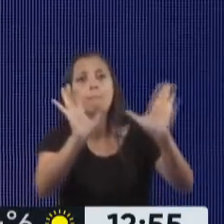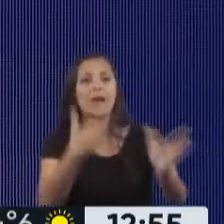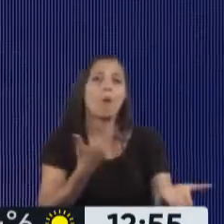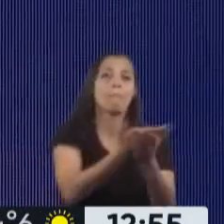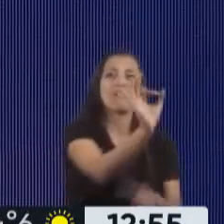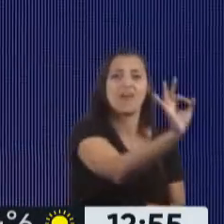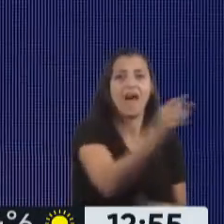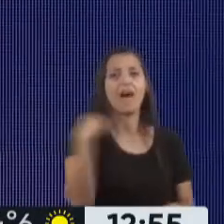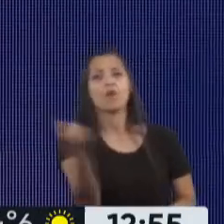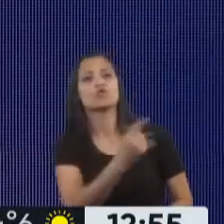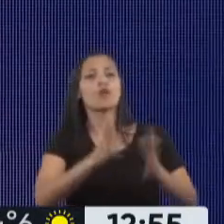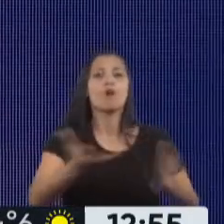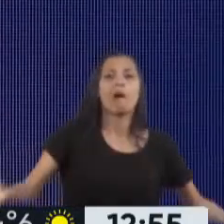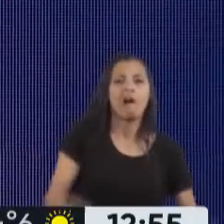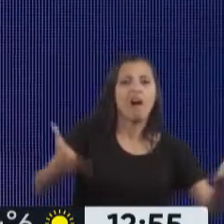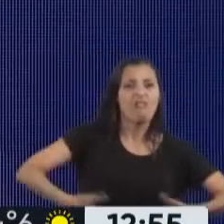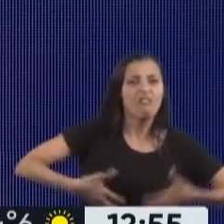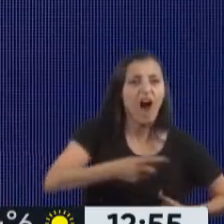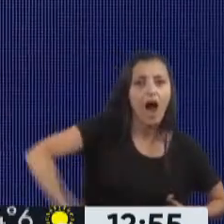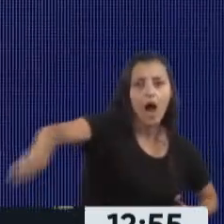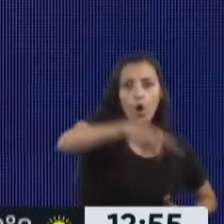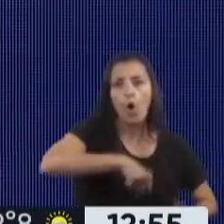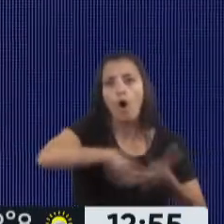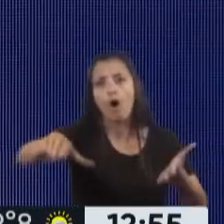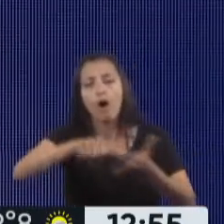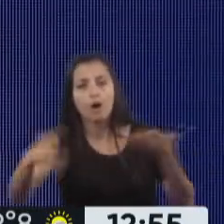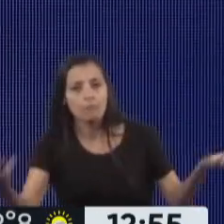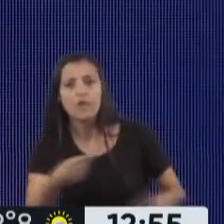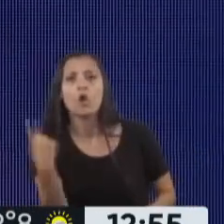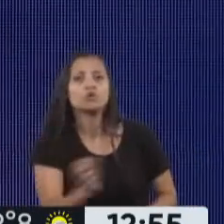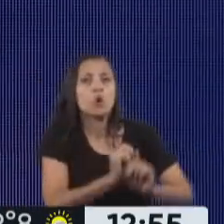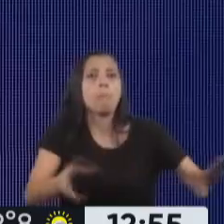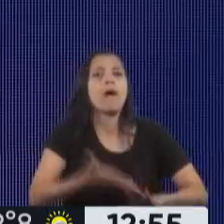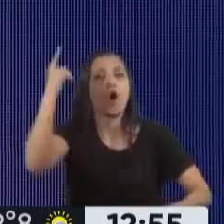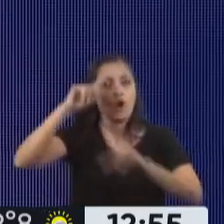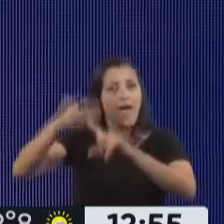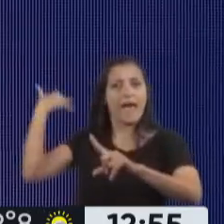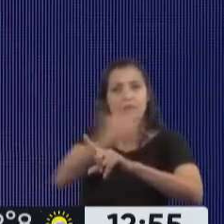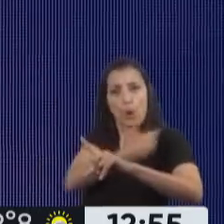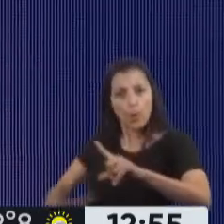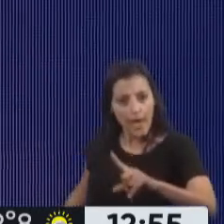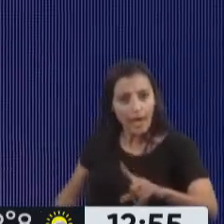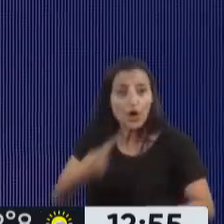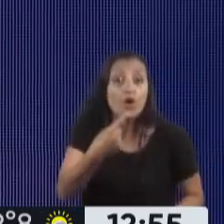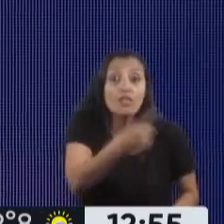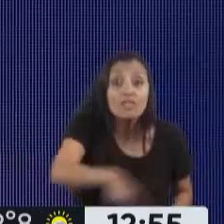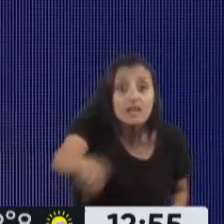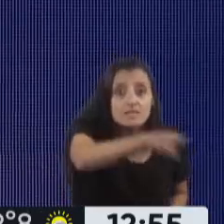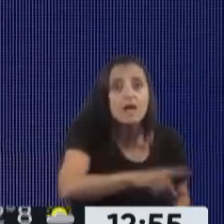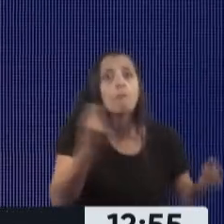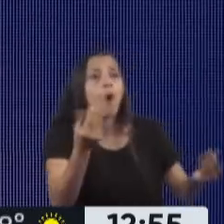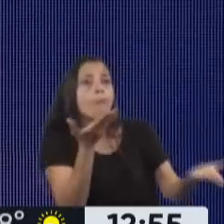era fomentar la vagancia. Es decir, como que éramos aún peores que los populistas que se habían ido.